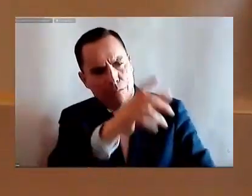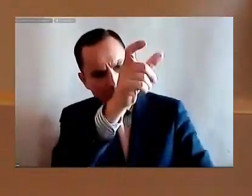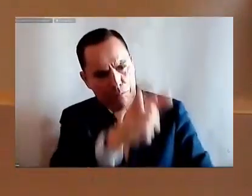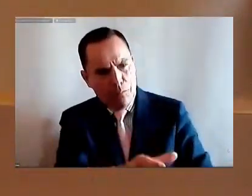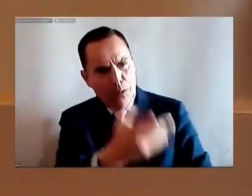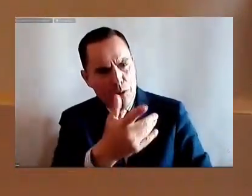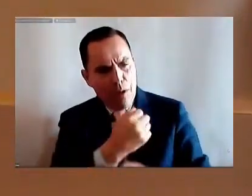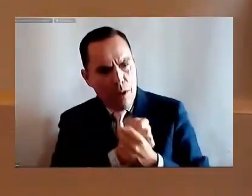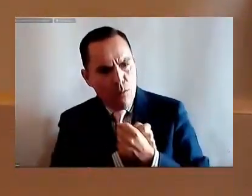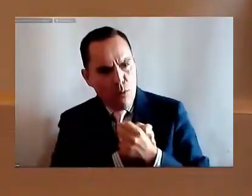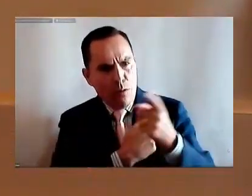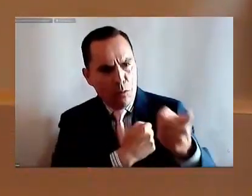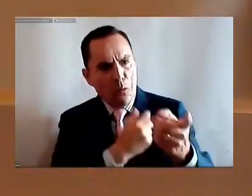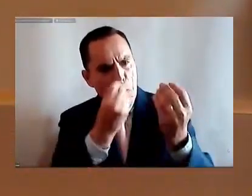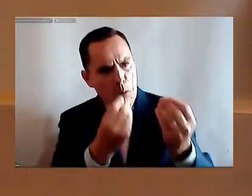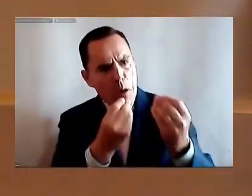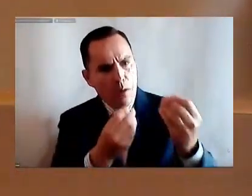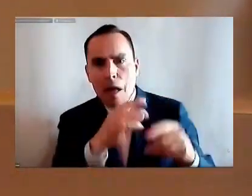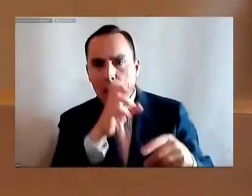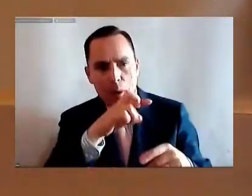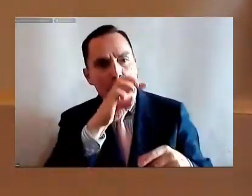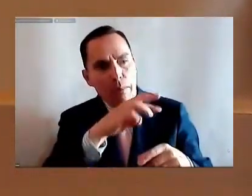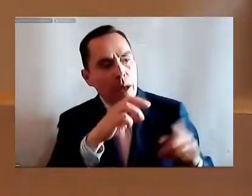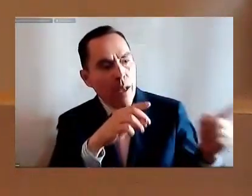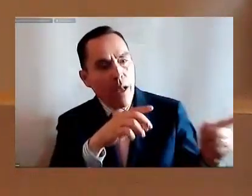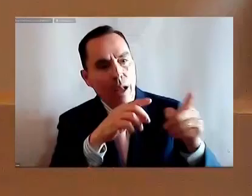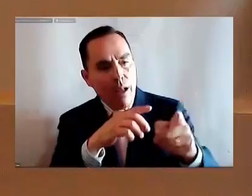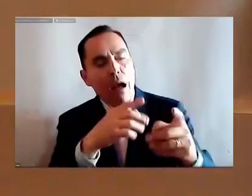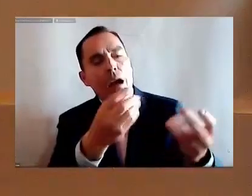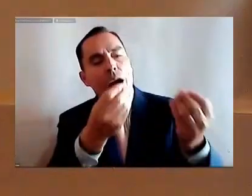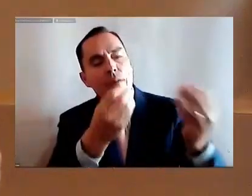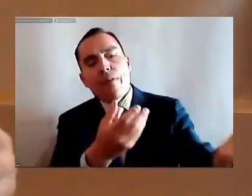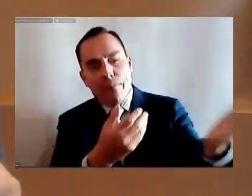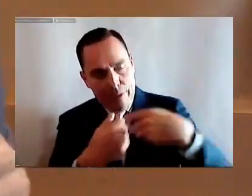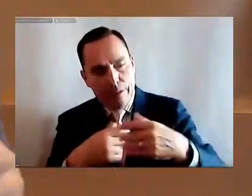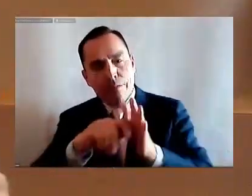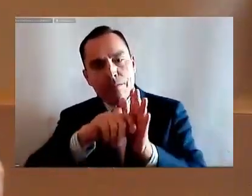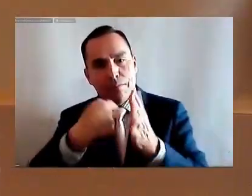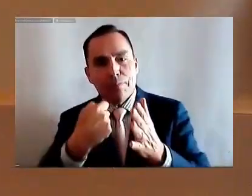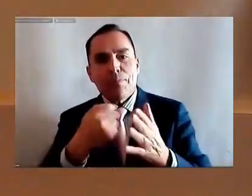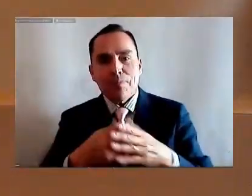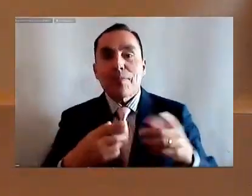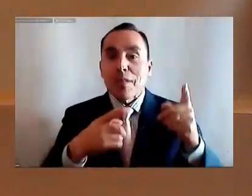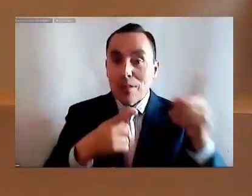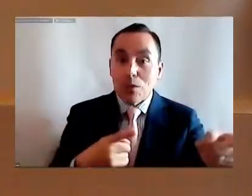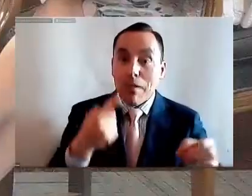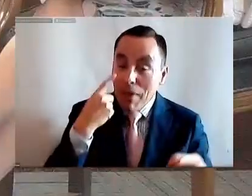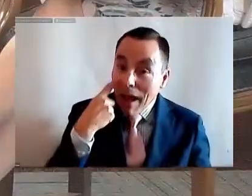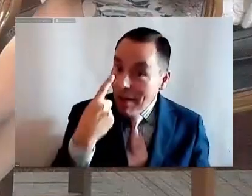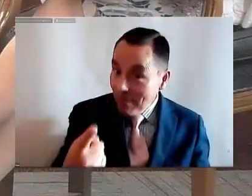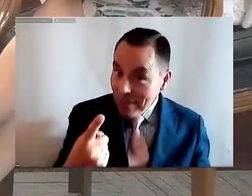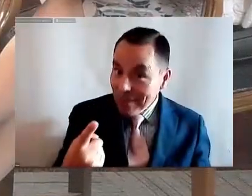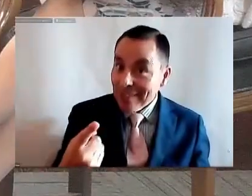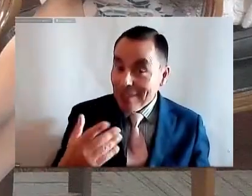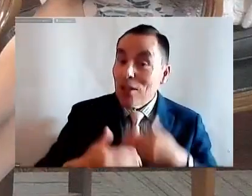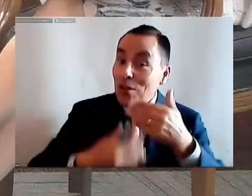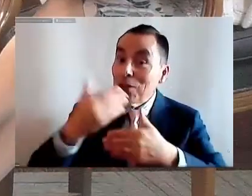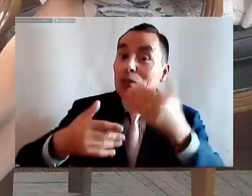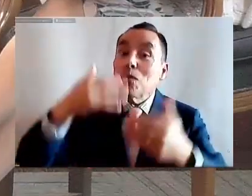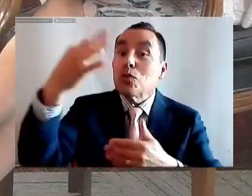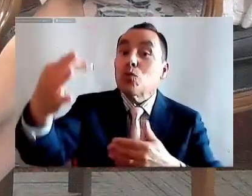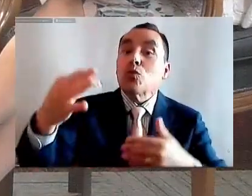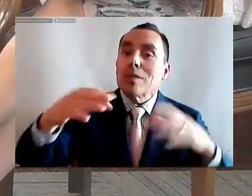la educación, para ganar dinero, pero eso tú no vas a ver un duro, digamos. ¿Ya? Entonces, el sistema se